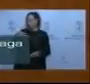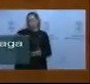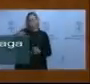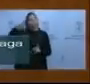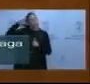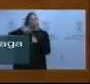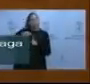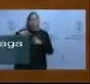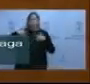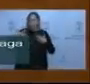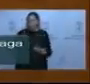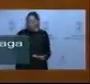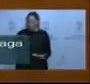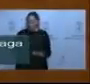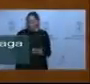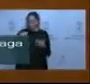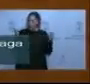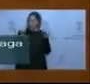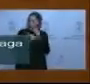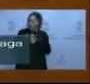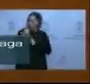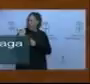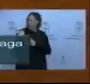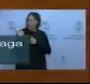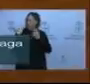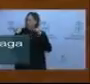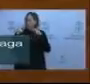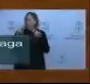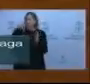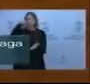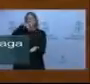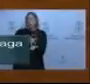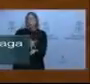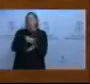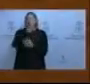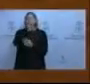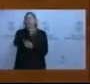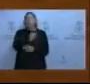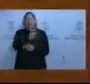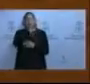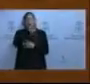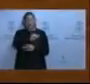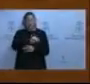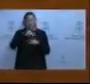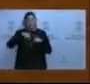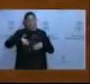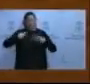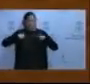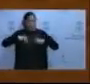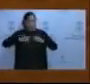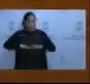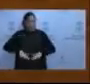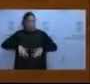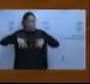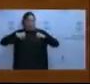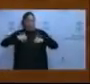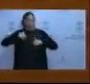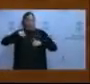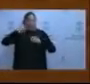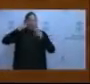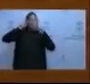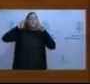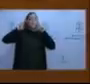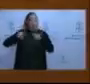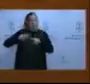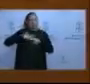pretendemos obtener, ¿no? Pasado jueves se celebraba una interpelación en esta Cámara donde yo creo que de nuevo se pudo observar